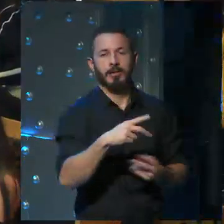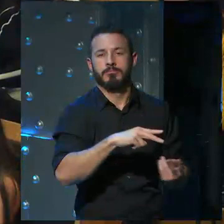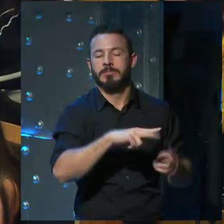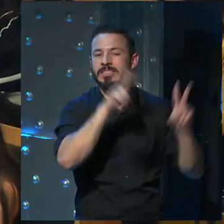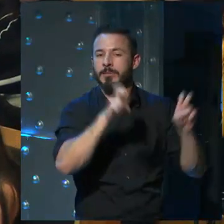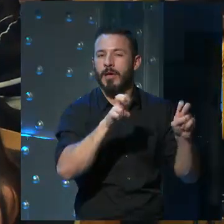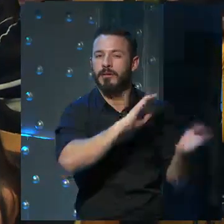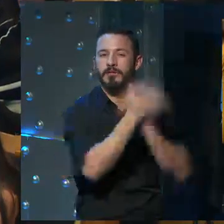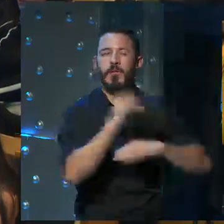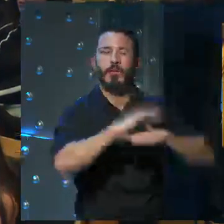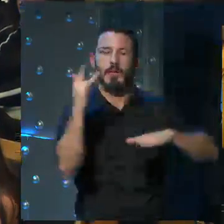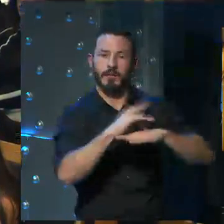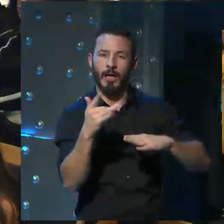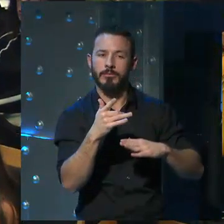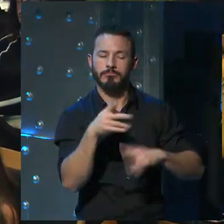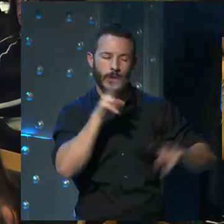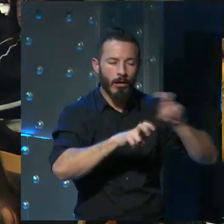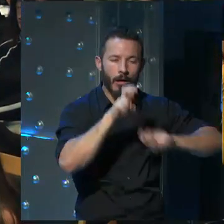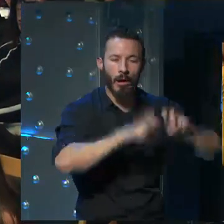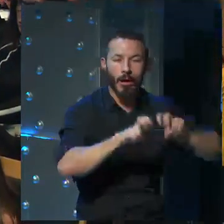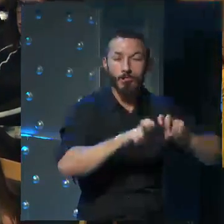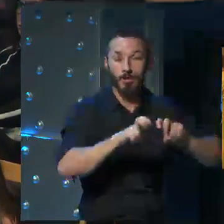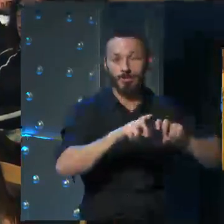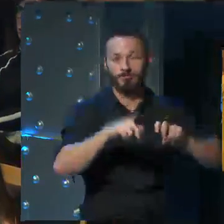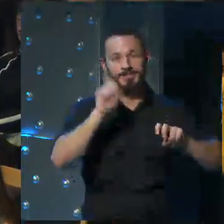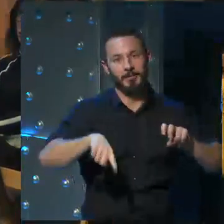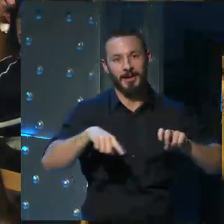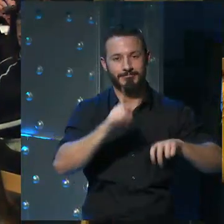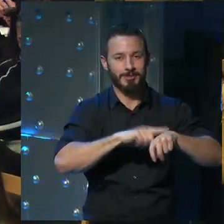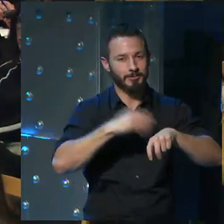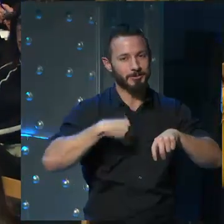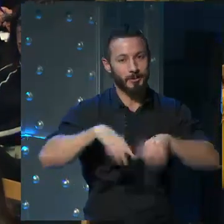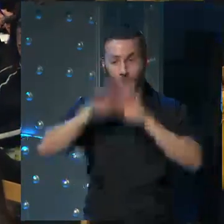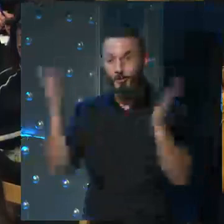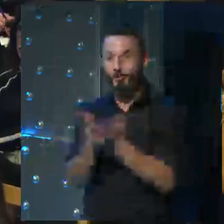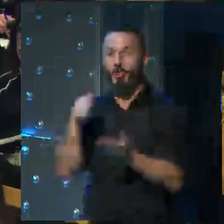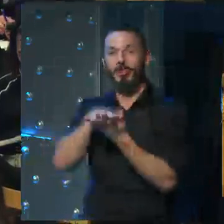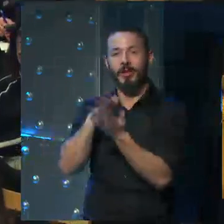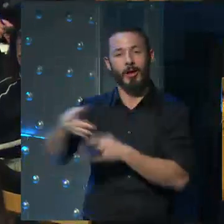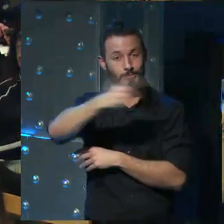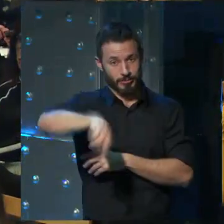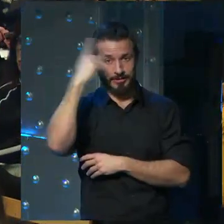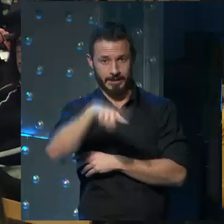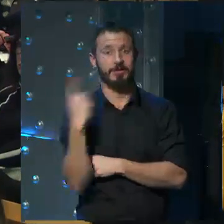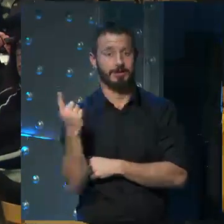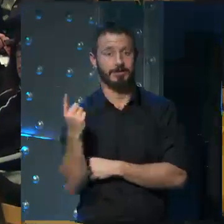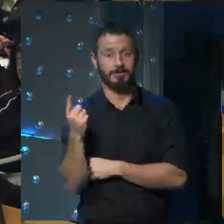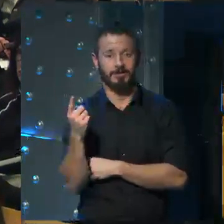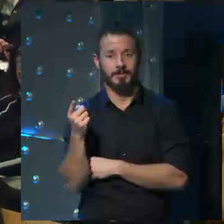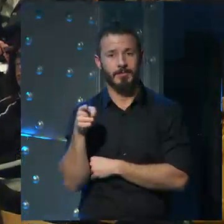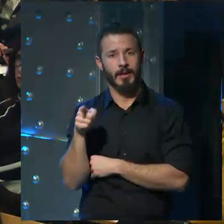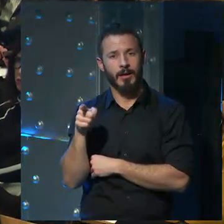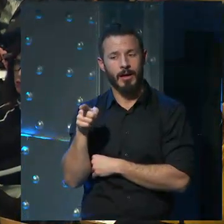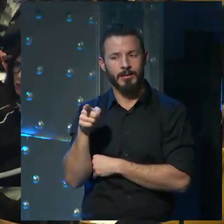digital. Pero al mismo tiempo, en el mundo editorial, ya muchos de vosotros ya sabréis, estamos viviendo nuestra